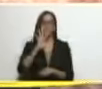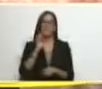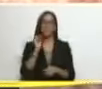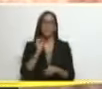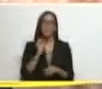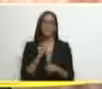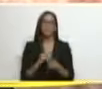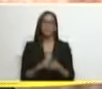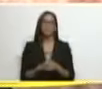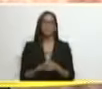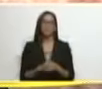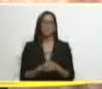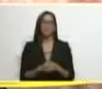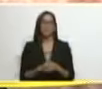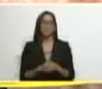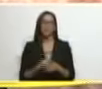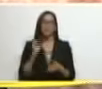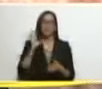El quinto momento